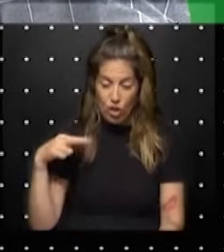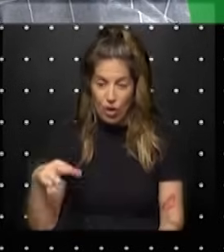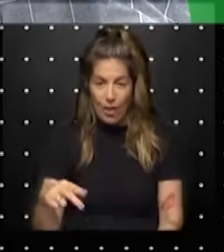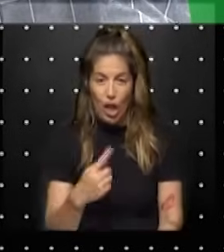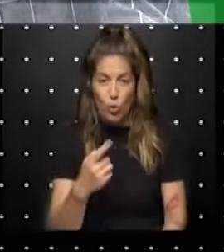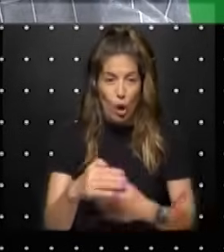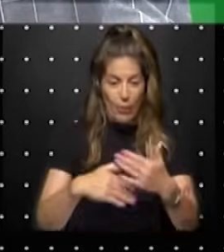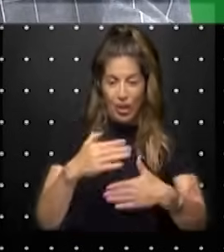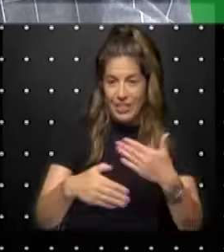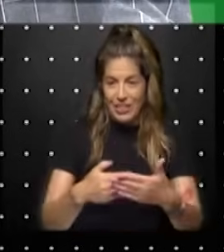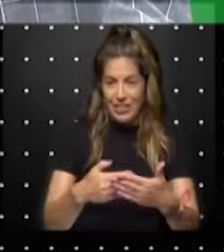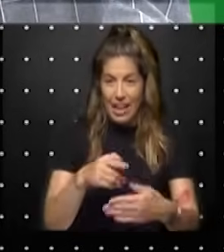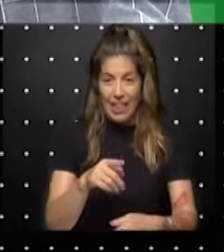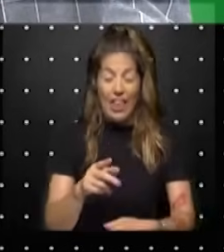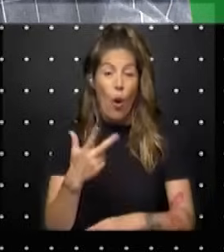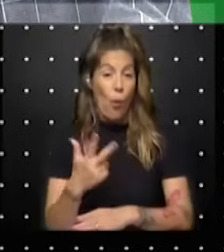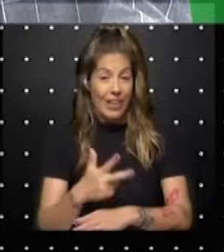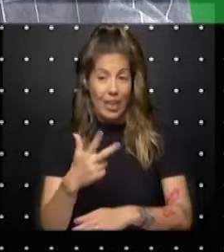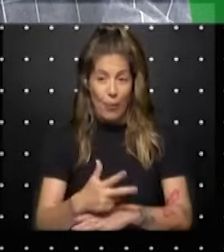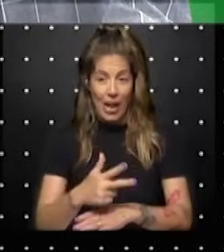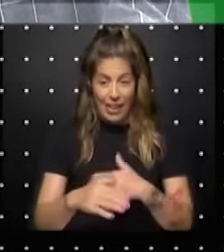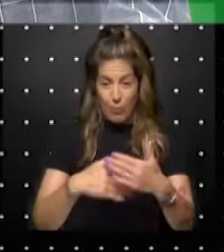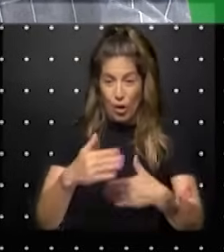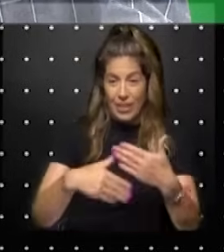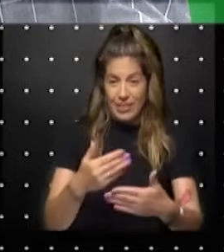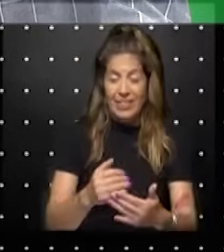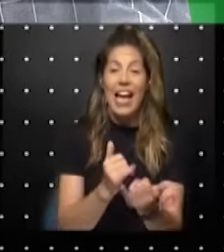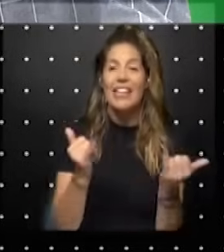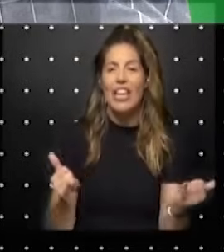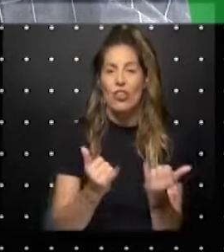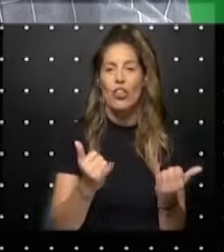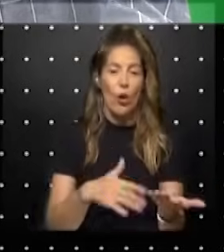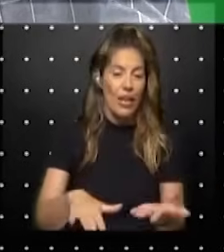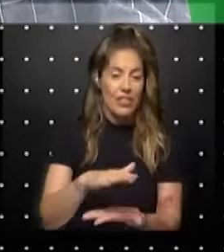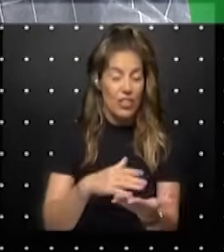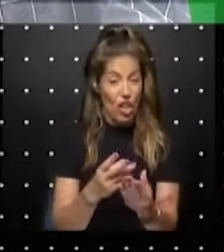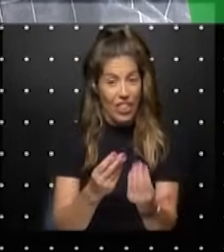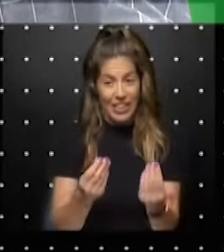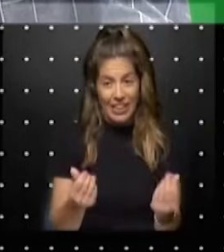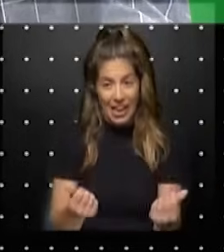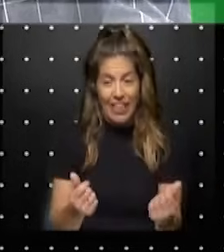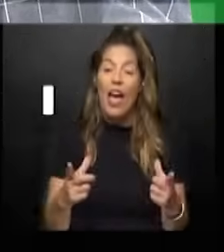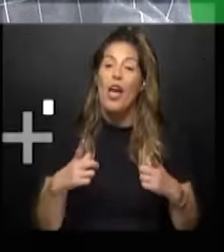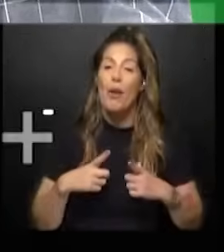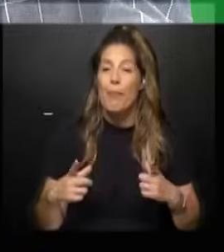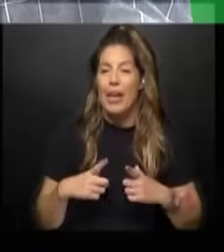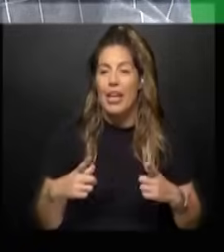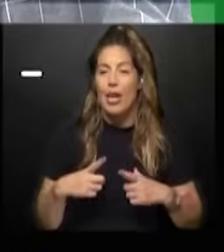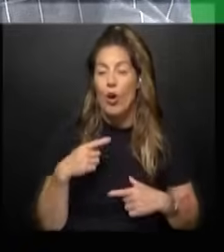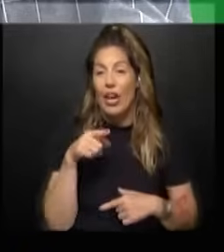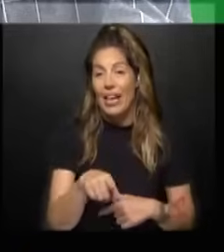uno progresista. El caso de Guatemala es el triunfo progresista en estos días en una situación muy delicada. Muy delicada. Esperemos que